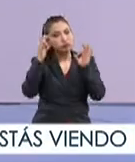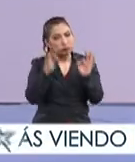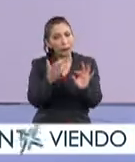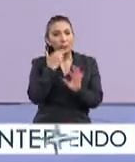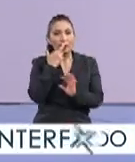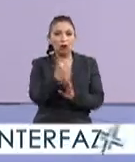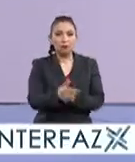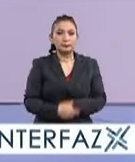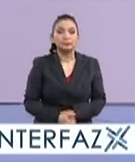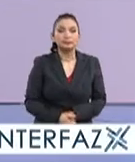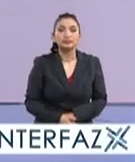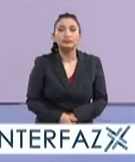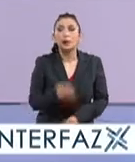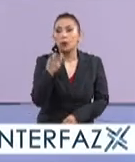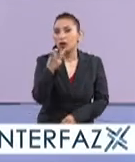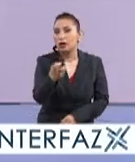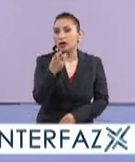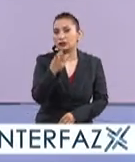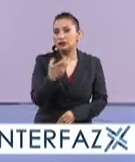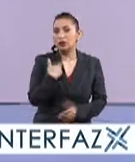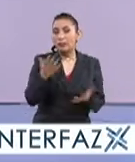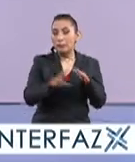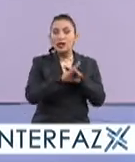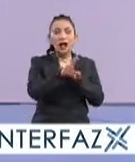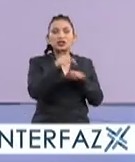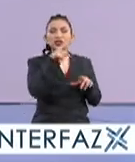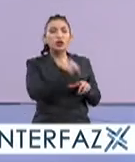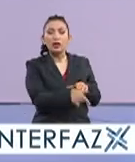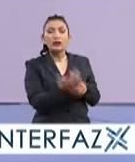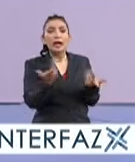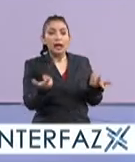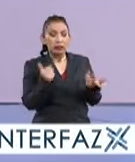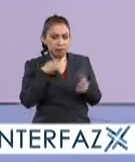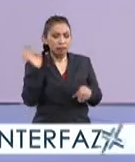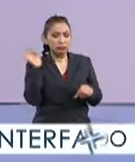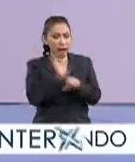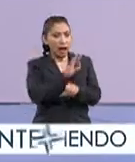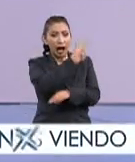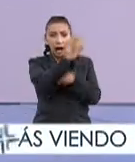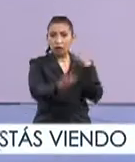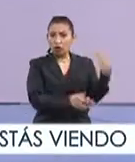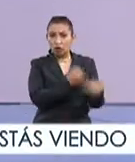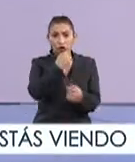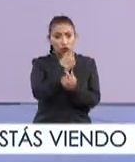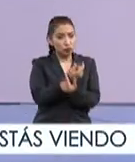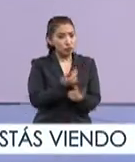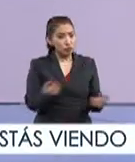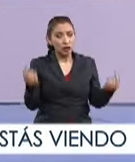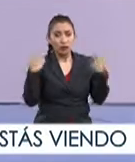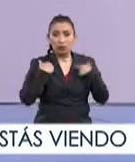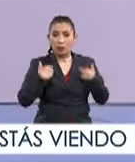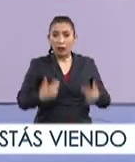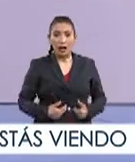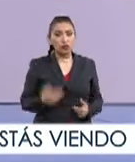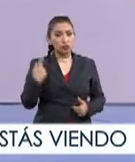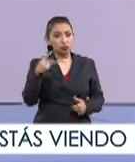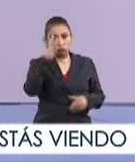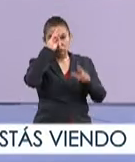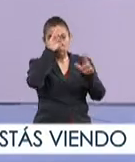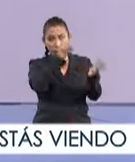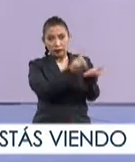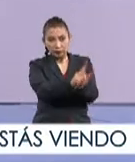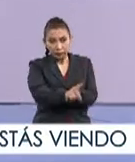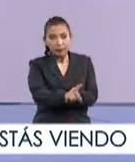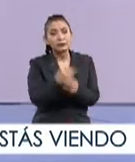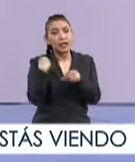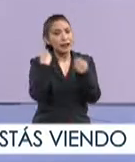más armónica posible. Lo esencial en cuanto a la migración es que se les garantice a todos los seres humanos sus derechos humanos, se